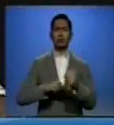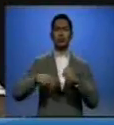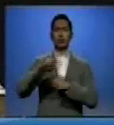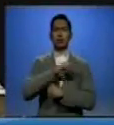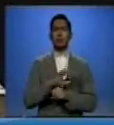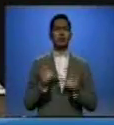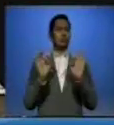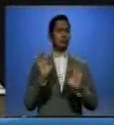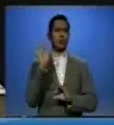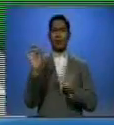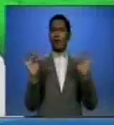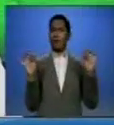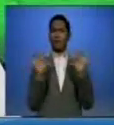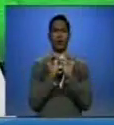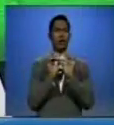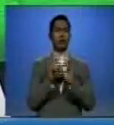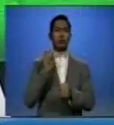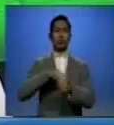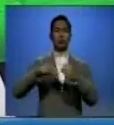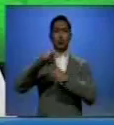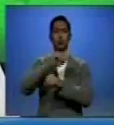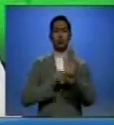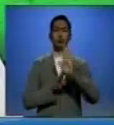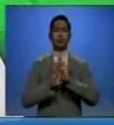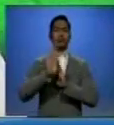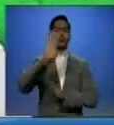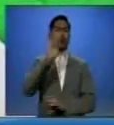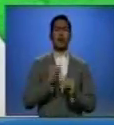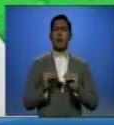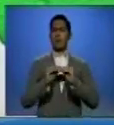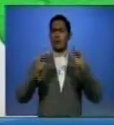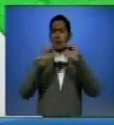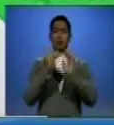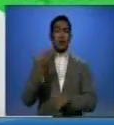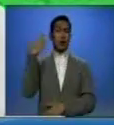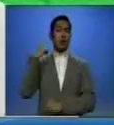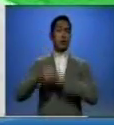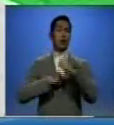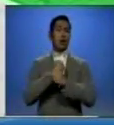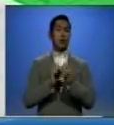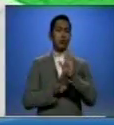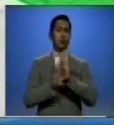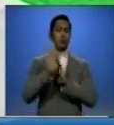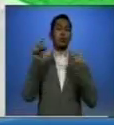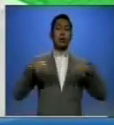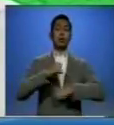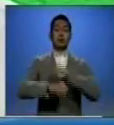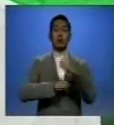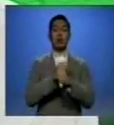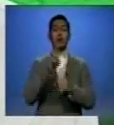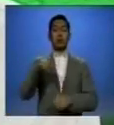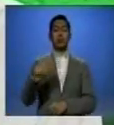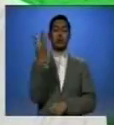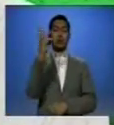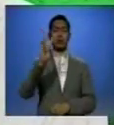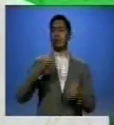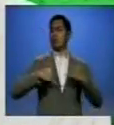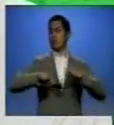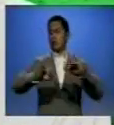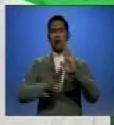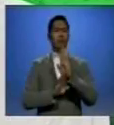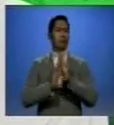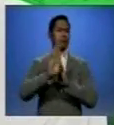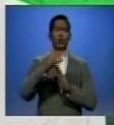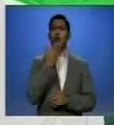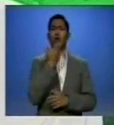de los sectores que más crece. El año pasado creció y bastante. Este año seguirá creciendo por la promoción, ese también es